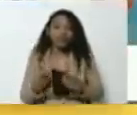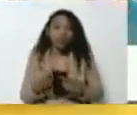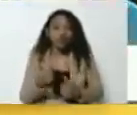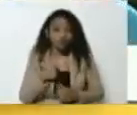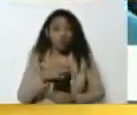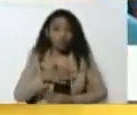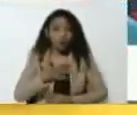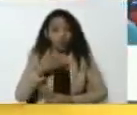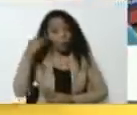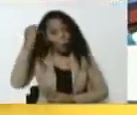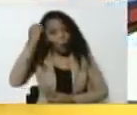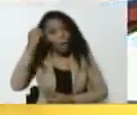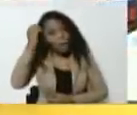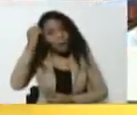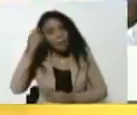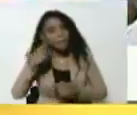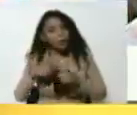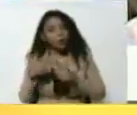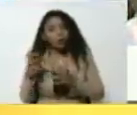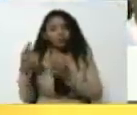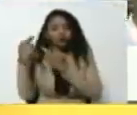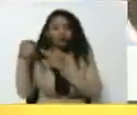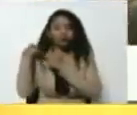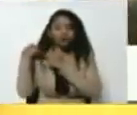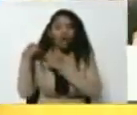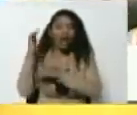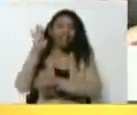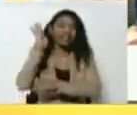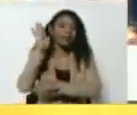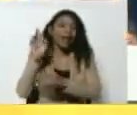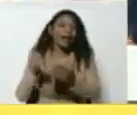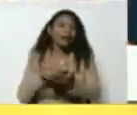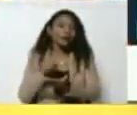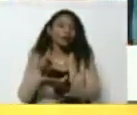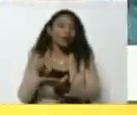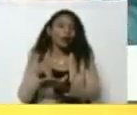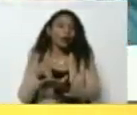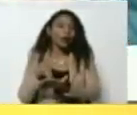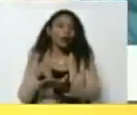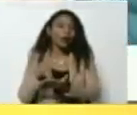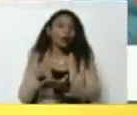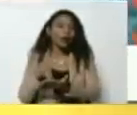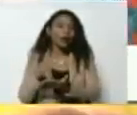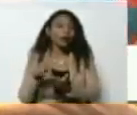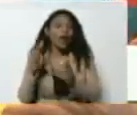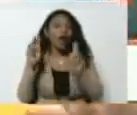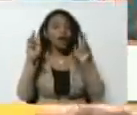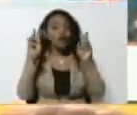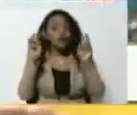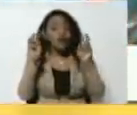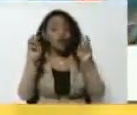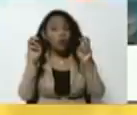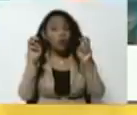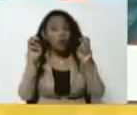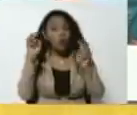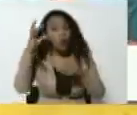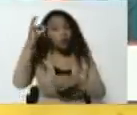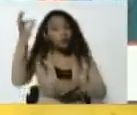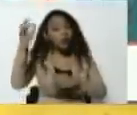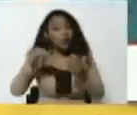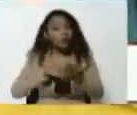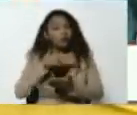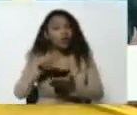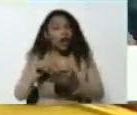podré opinar. Le corresponderá a la Asamblea Nacional y al nuevo Consejo Nacional